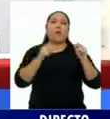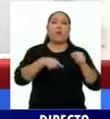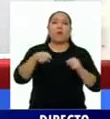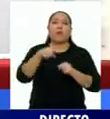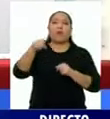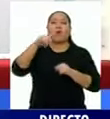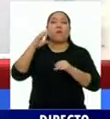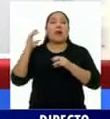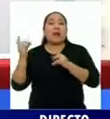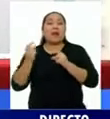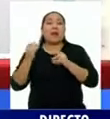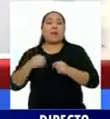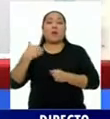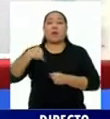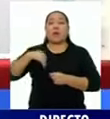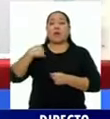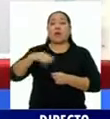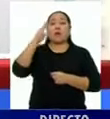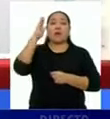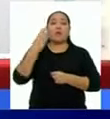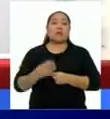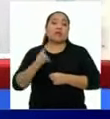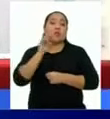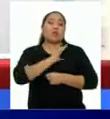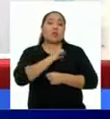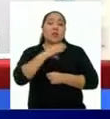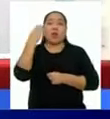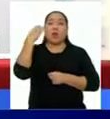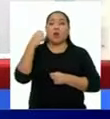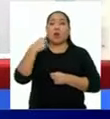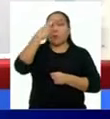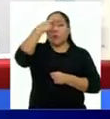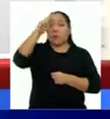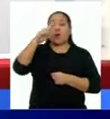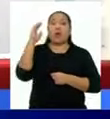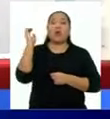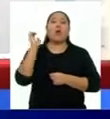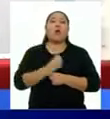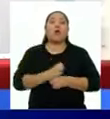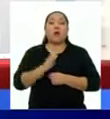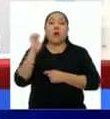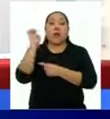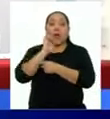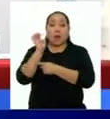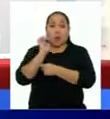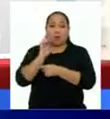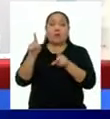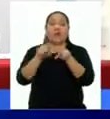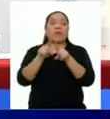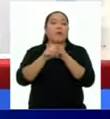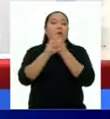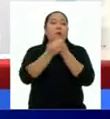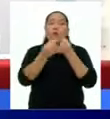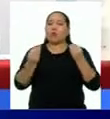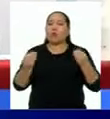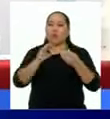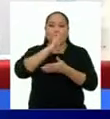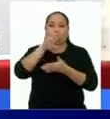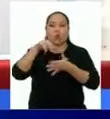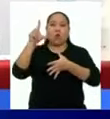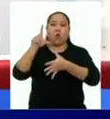mucho más rápido que Argentina, Brasil, Chile, Colombia, México, Ecuador, y mucho más rápido que el promedio de América